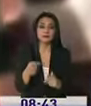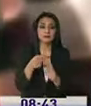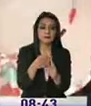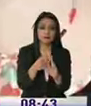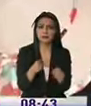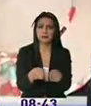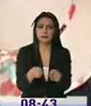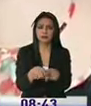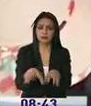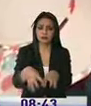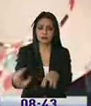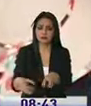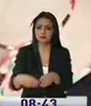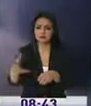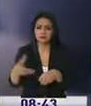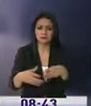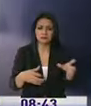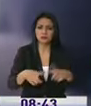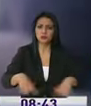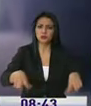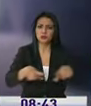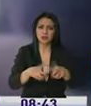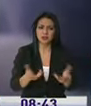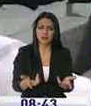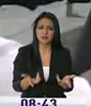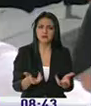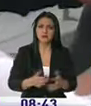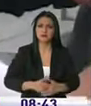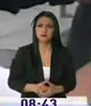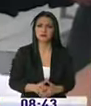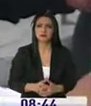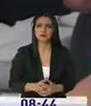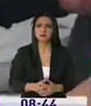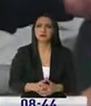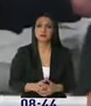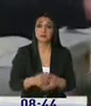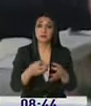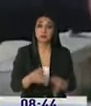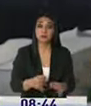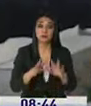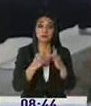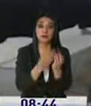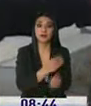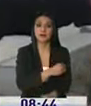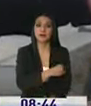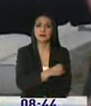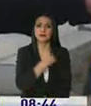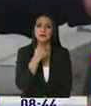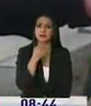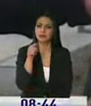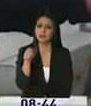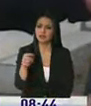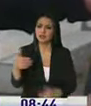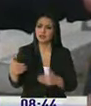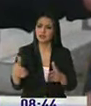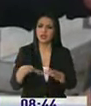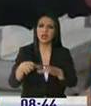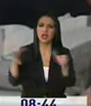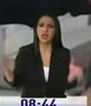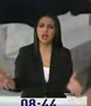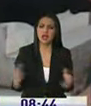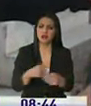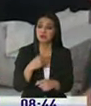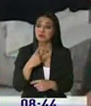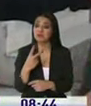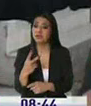con los cofres abandonados en sitios no apropiados. Luego me avisaron los familiares de ahí y dijeron que ahí hay una caja, entonces venimos a ver. Entonces